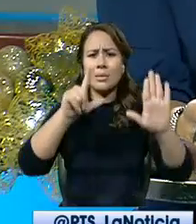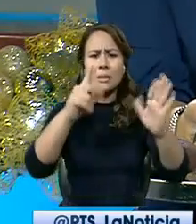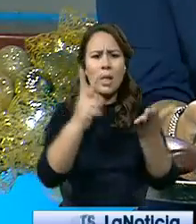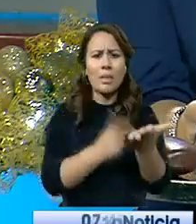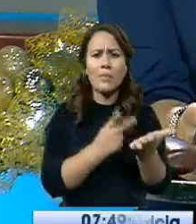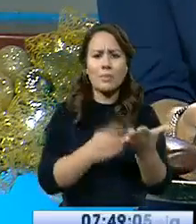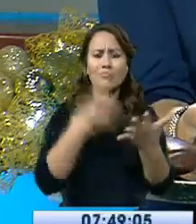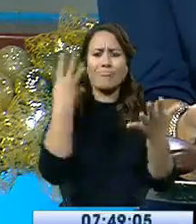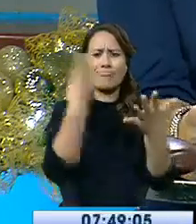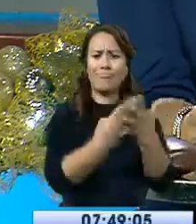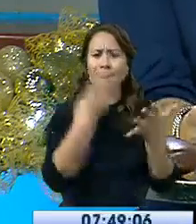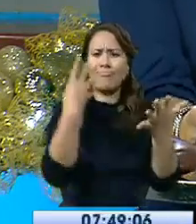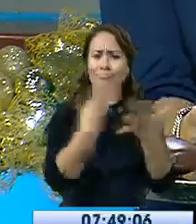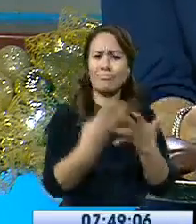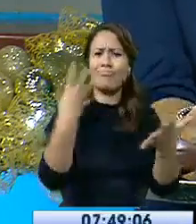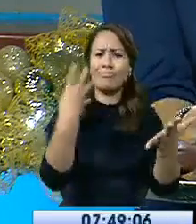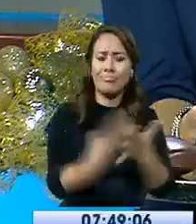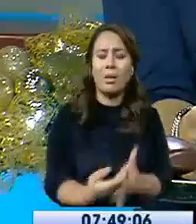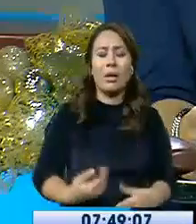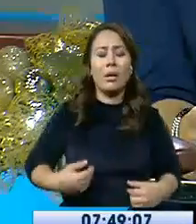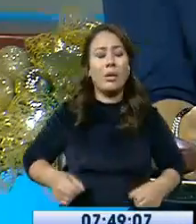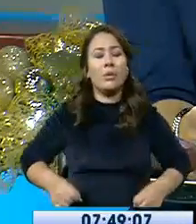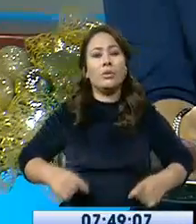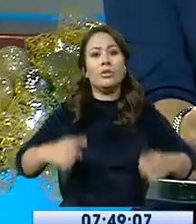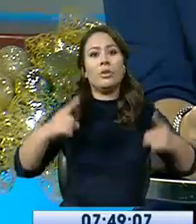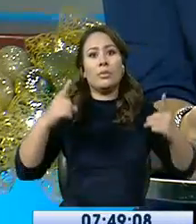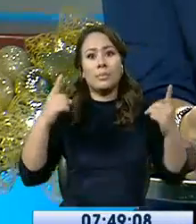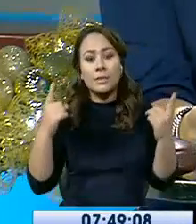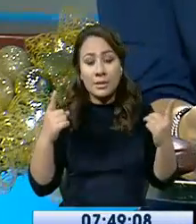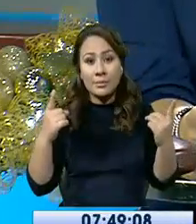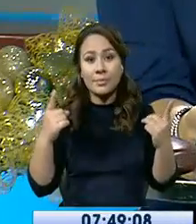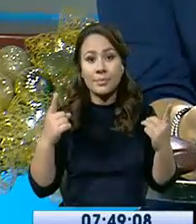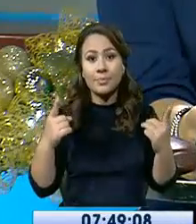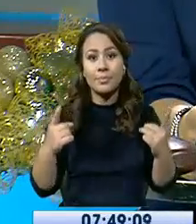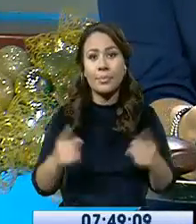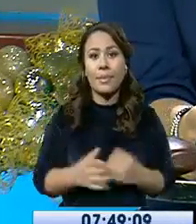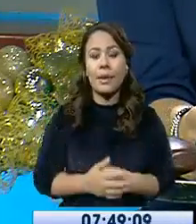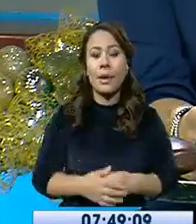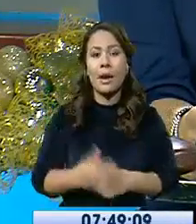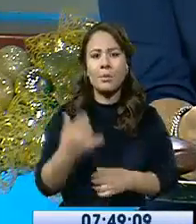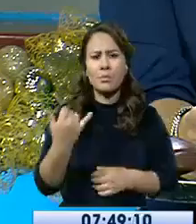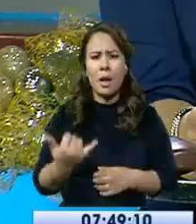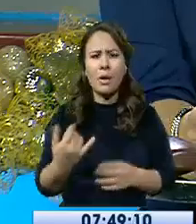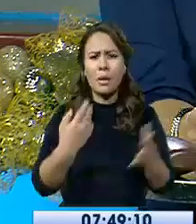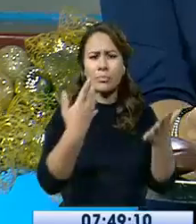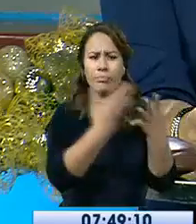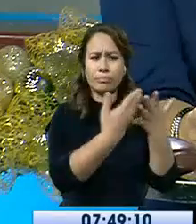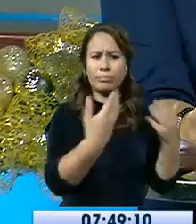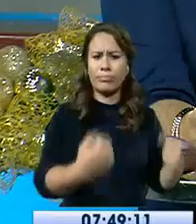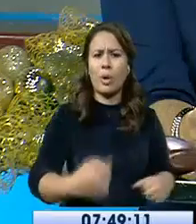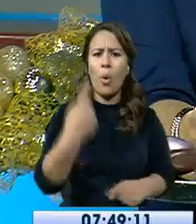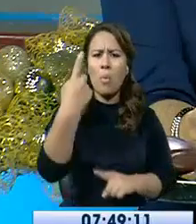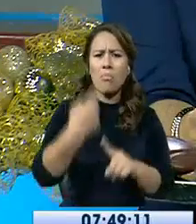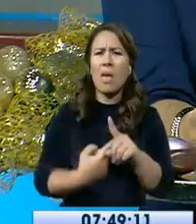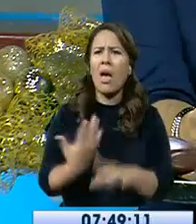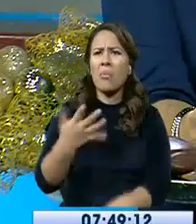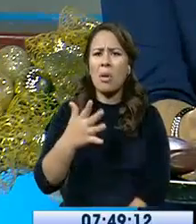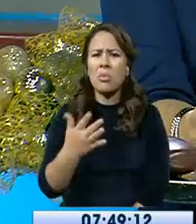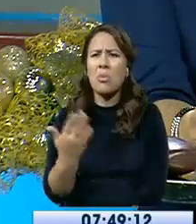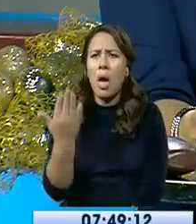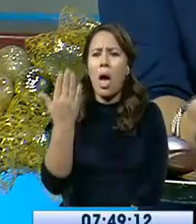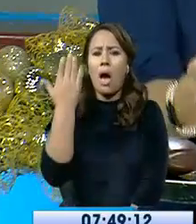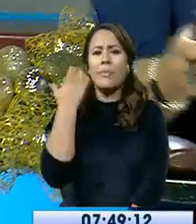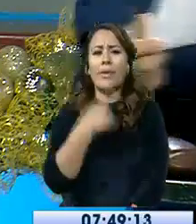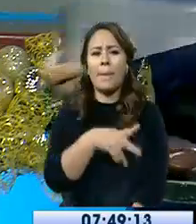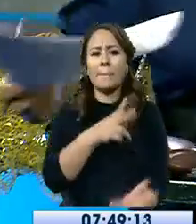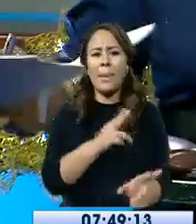7 detenciones anteriores y por increíble e insólito que parezca, la última fue hace menos de un mes y por el mismo